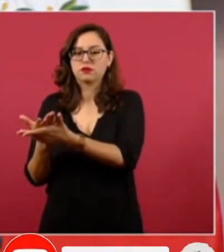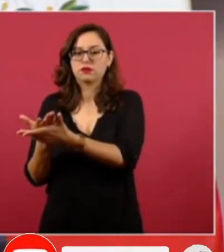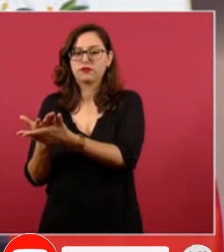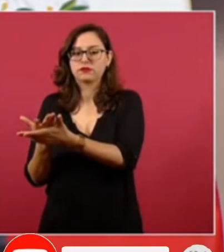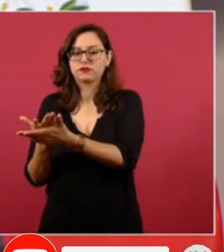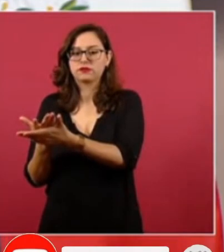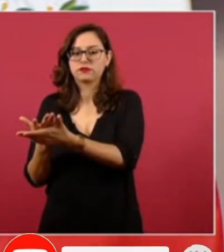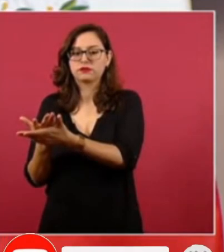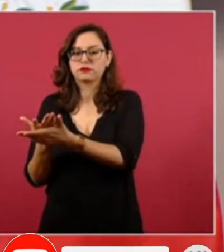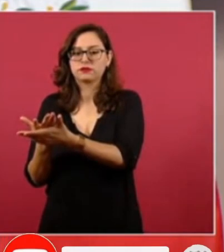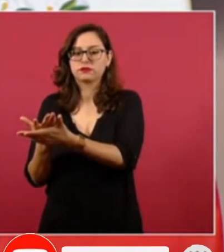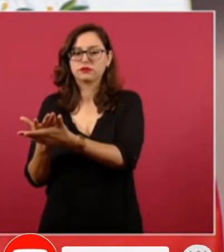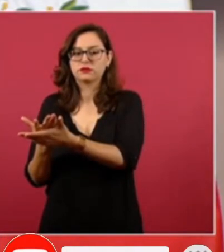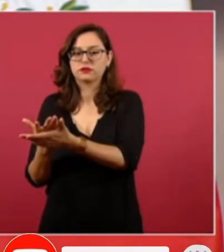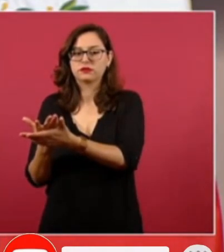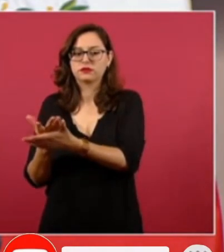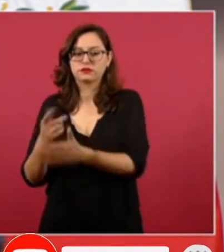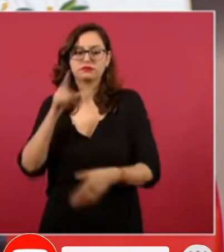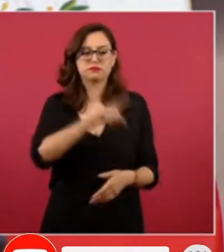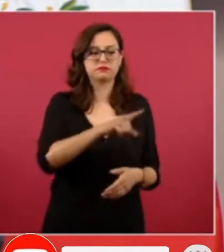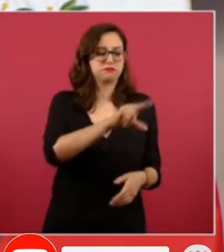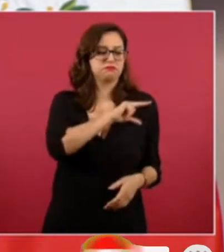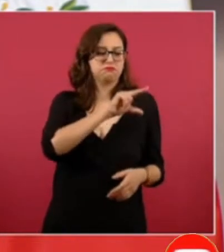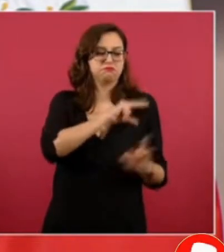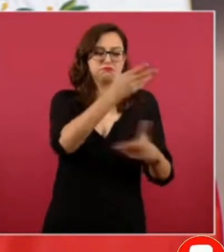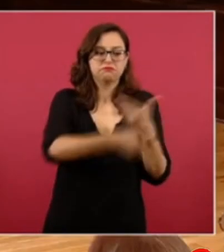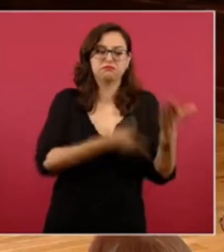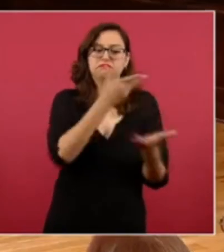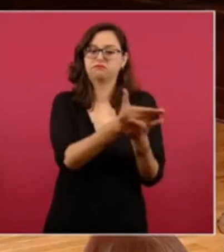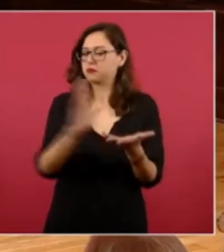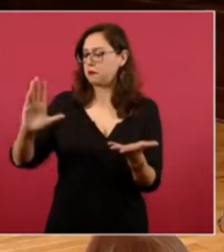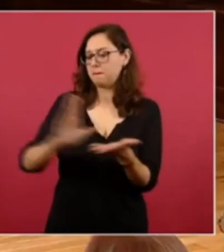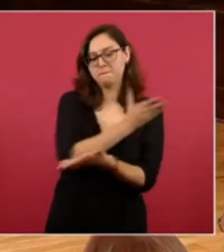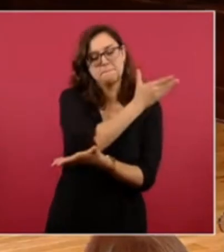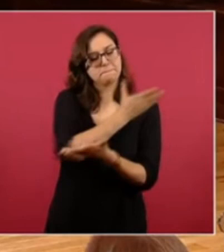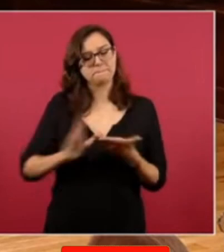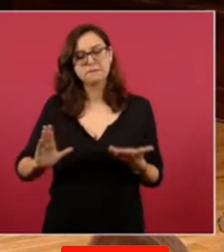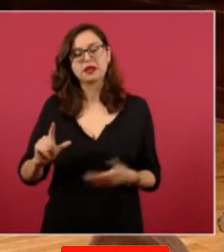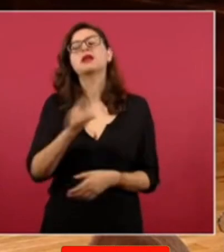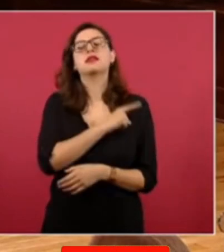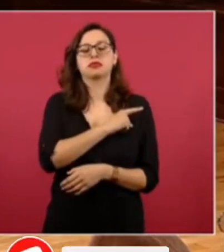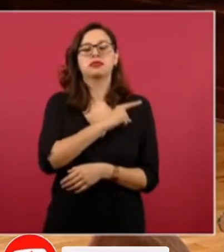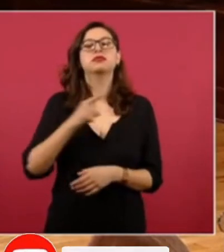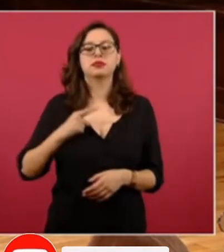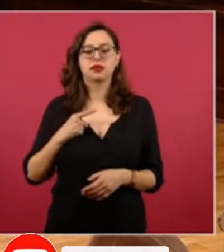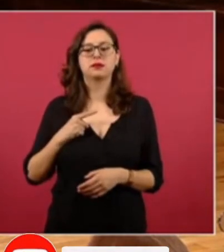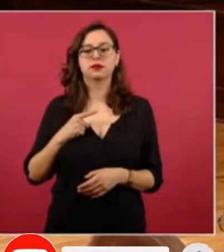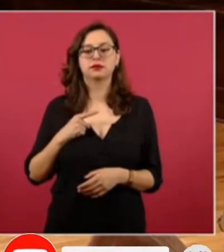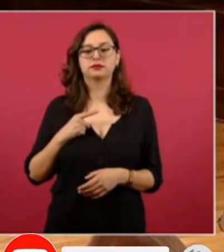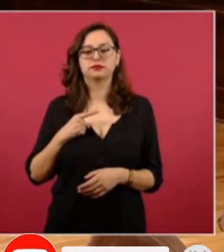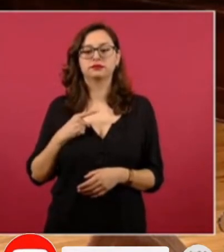el servicio o la empresa privada. El que podamos